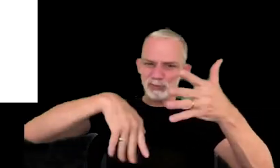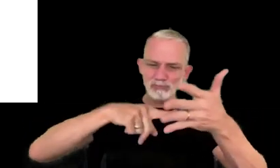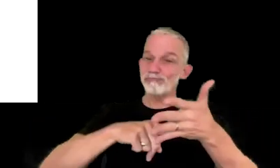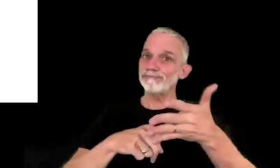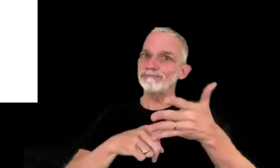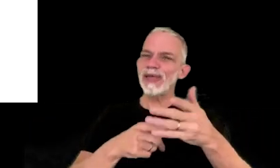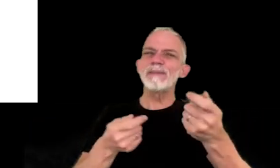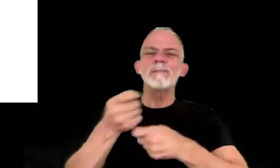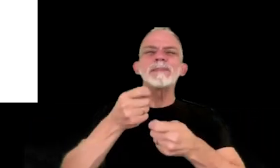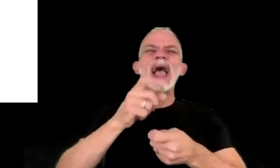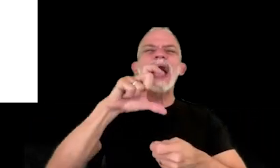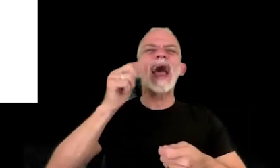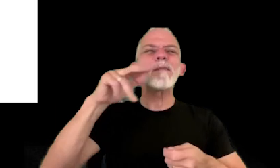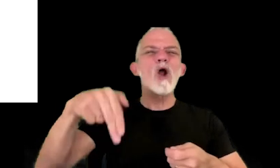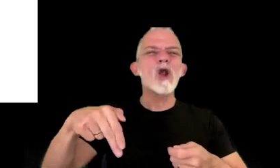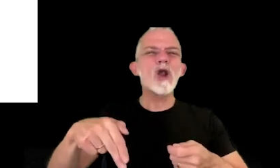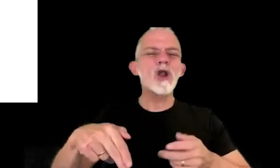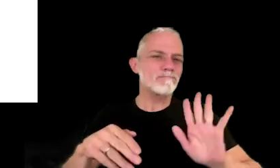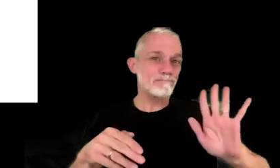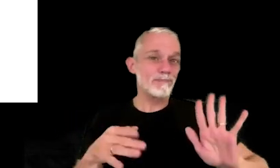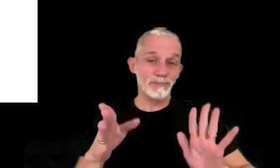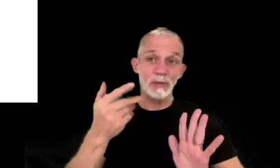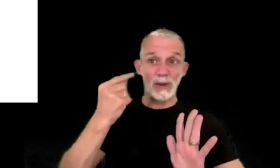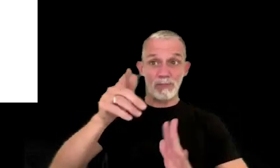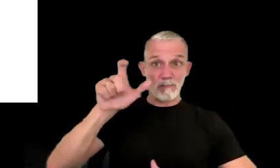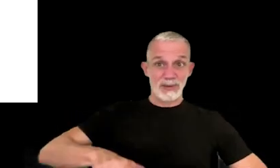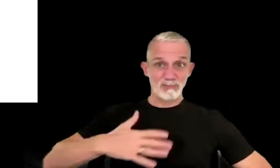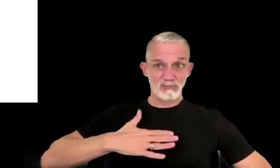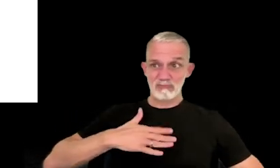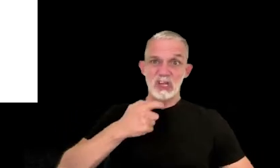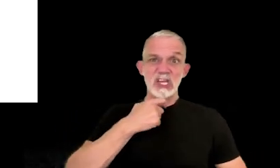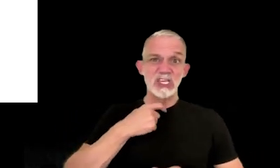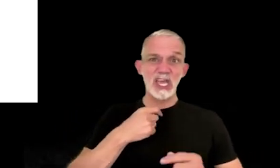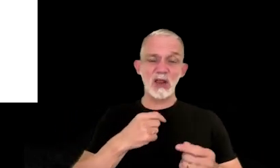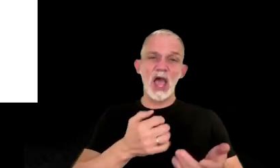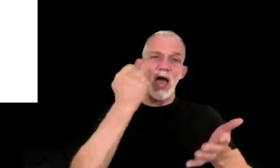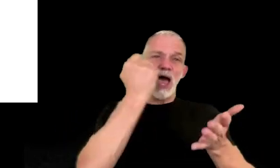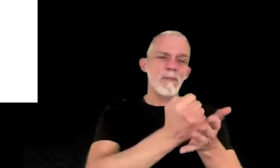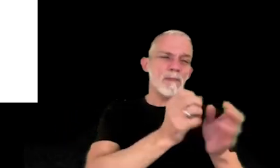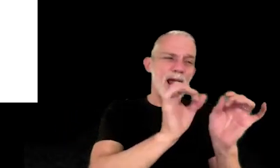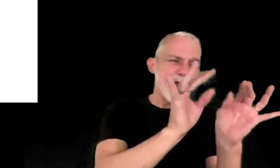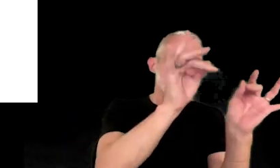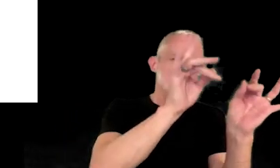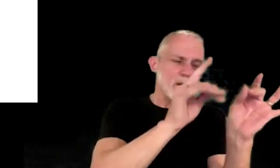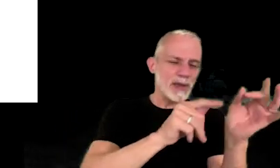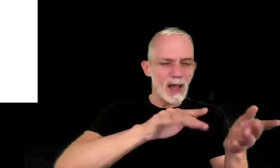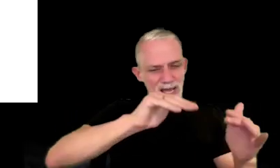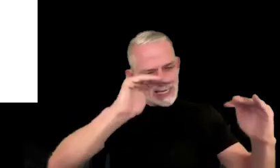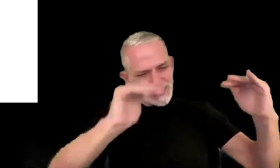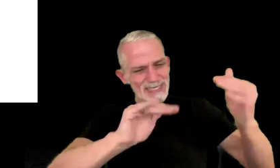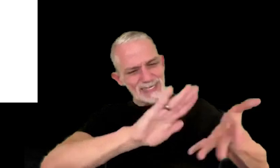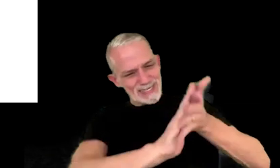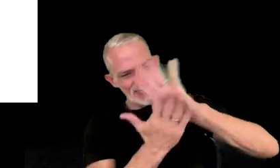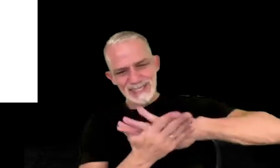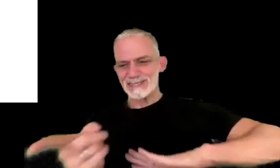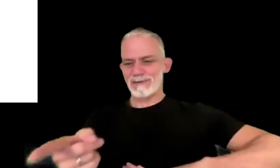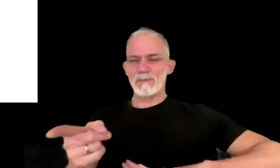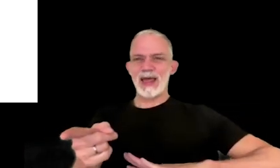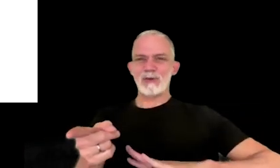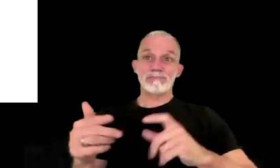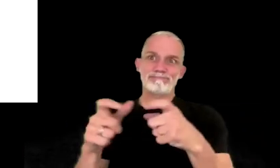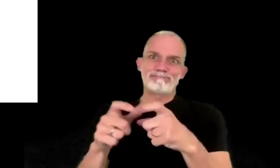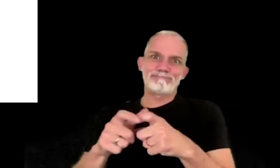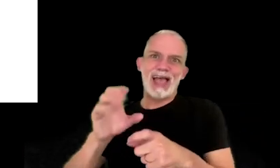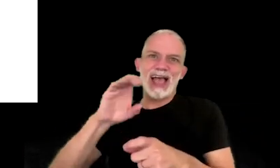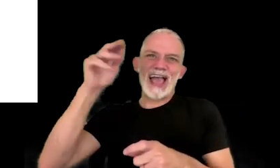carbono. Pero para aquellos sujetos que quieren equilibrar su huella de carbono, pueden utilizar el mercado de carbono por